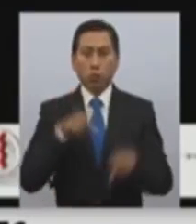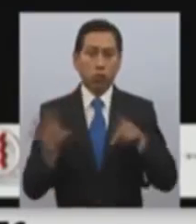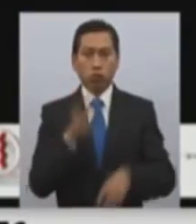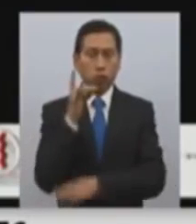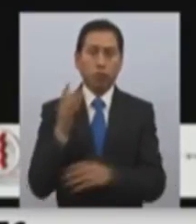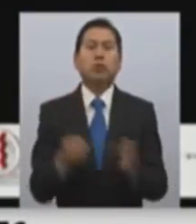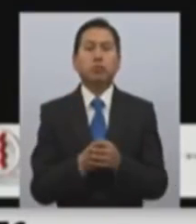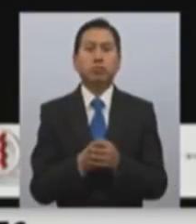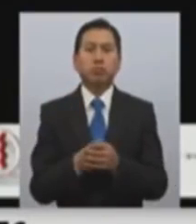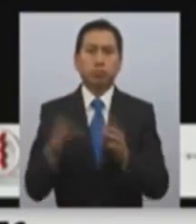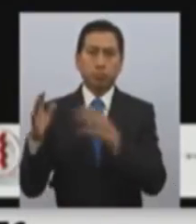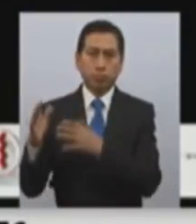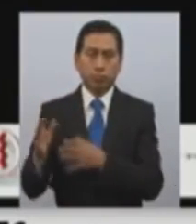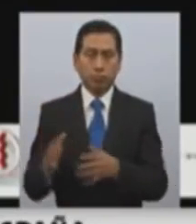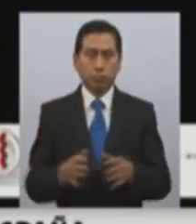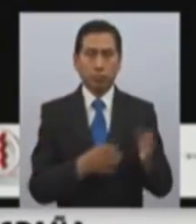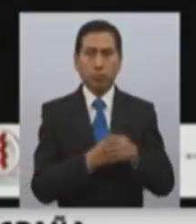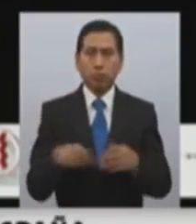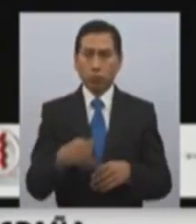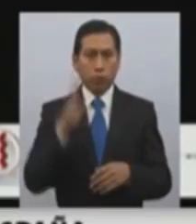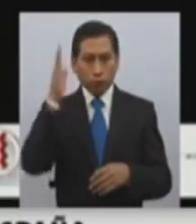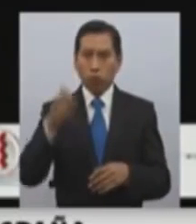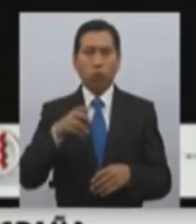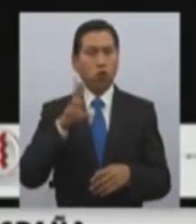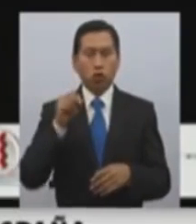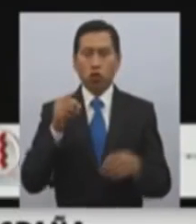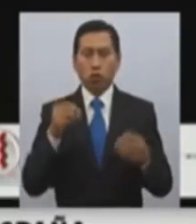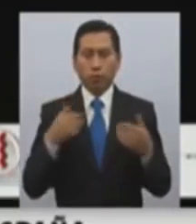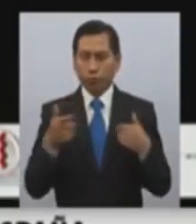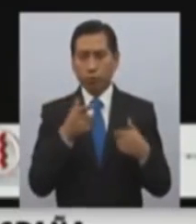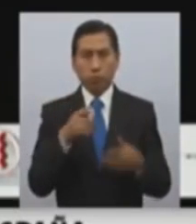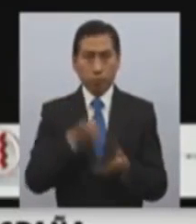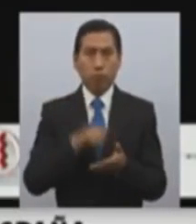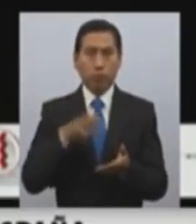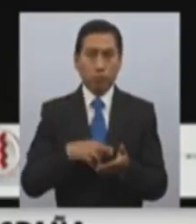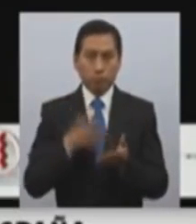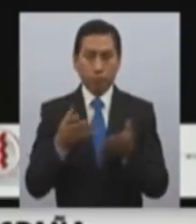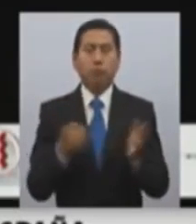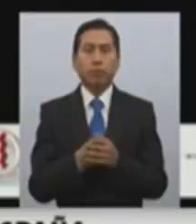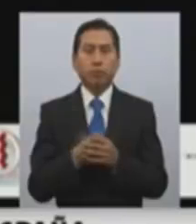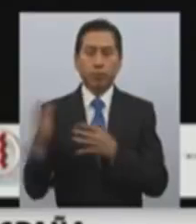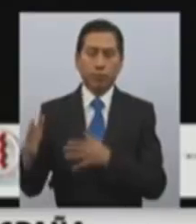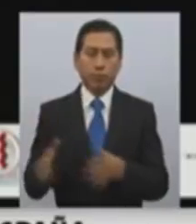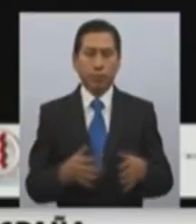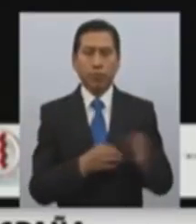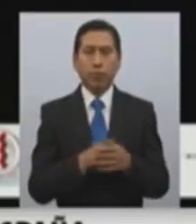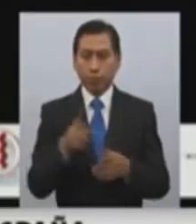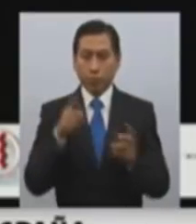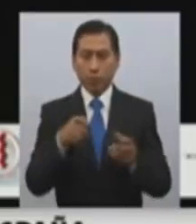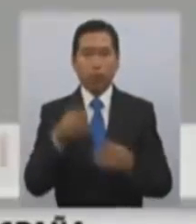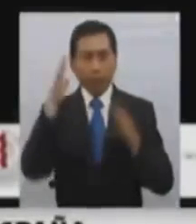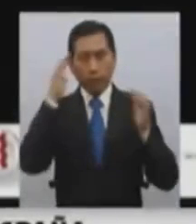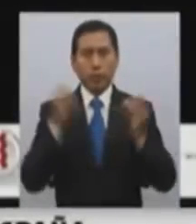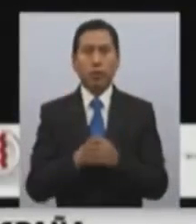bolivianos, que el futuro no les había sido precisamente un factor de